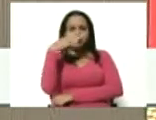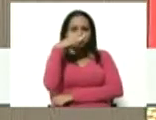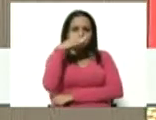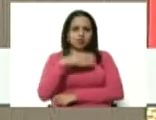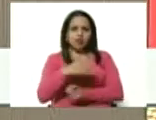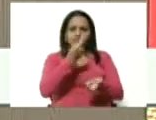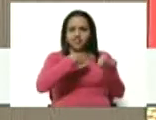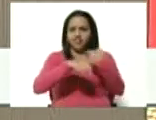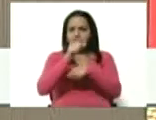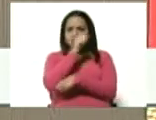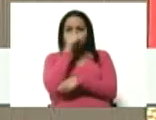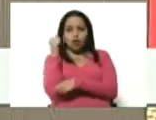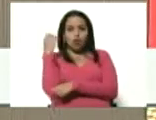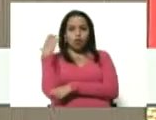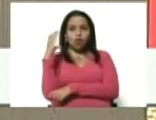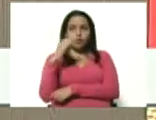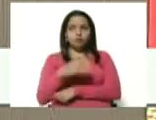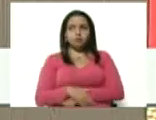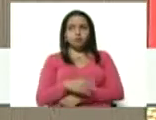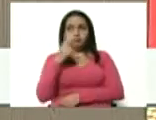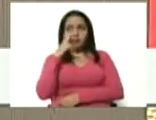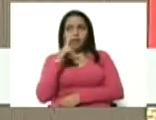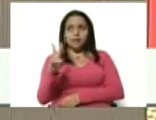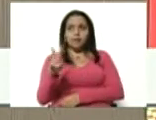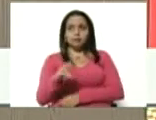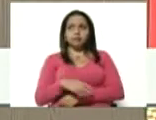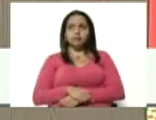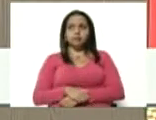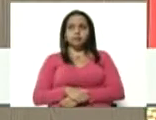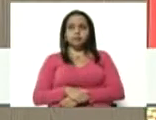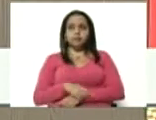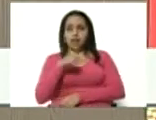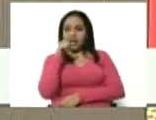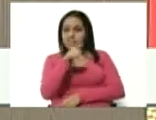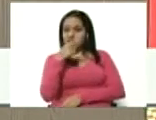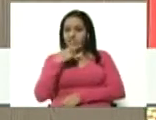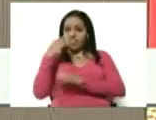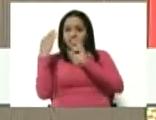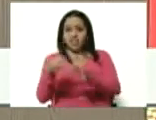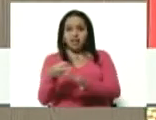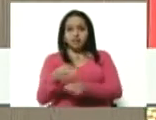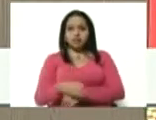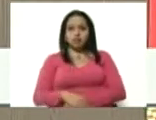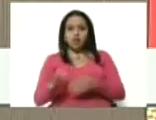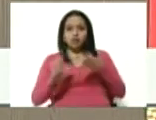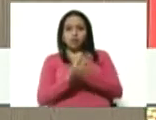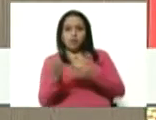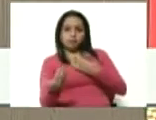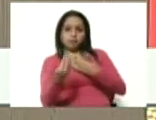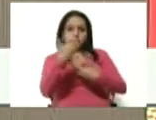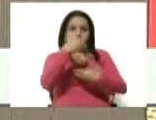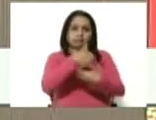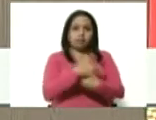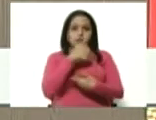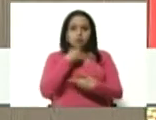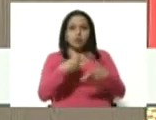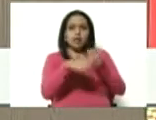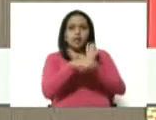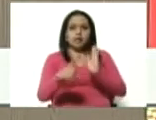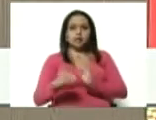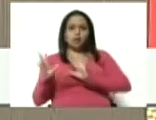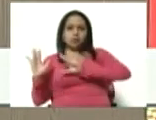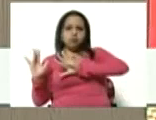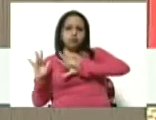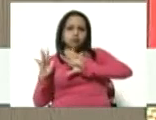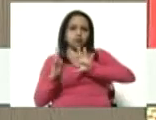narcotráfico colombiano. Bueno, ahí lo vemos. Ahí esa es la verdad de los pasos informales, donde están regresando